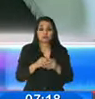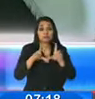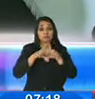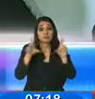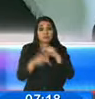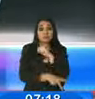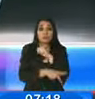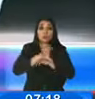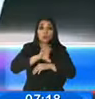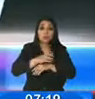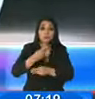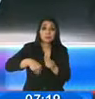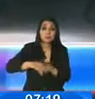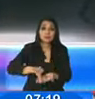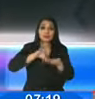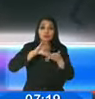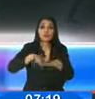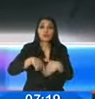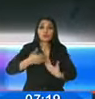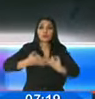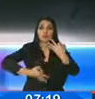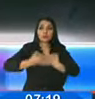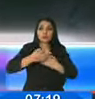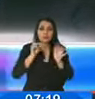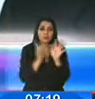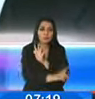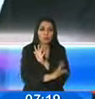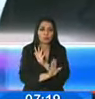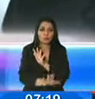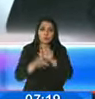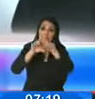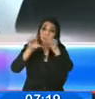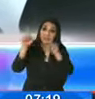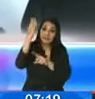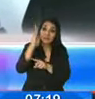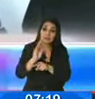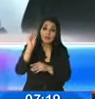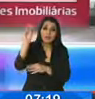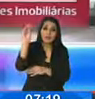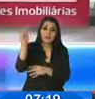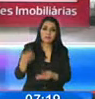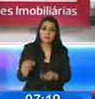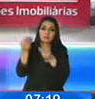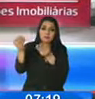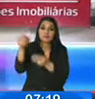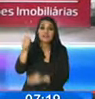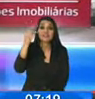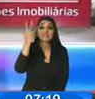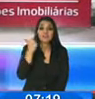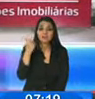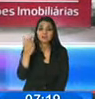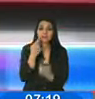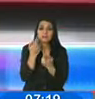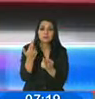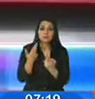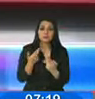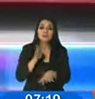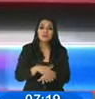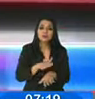inversión ante la justicia. La constructora recibió una notificación en la que se le otorga 10 días para que responda sobre